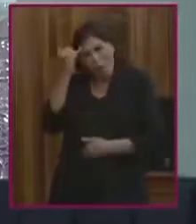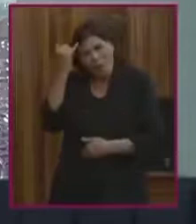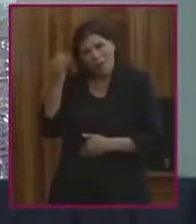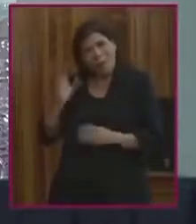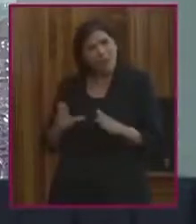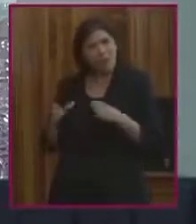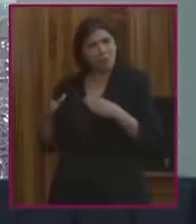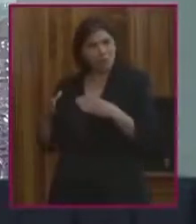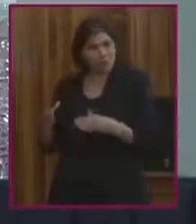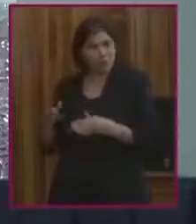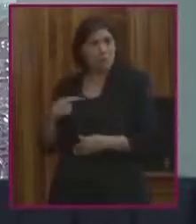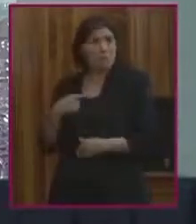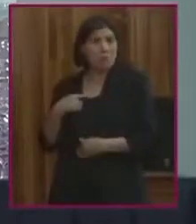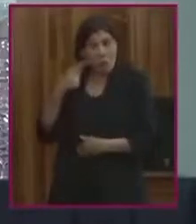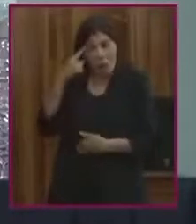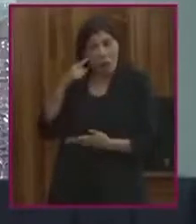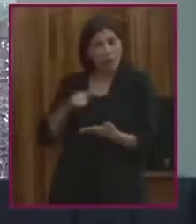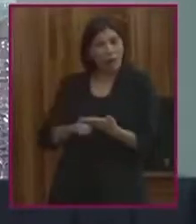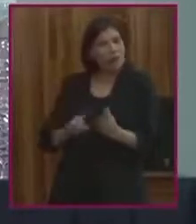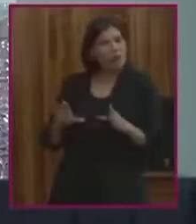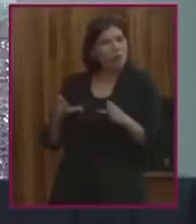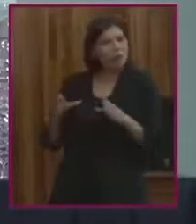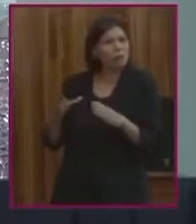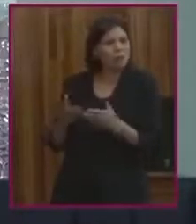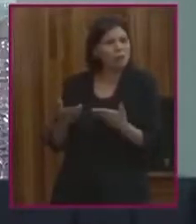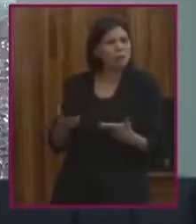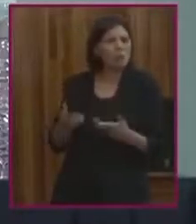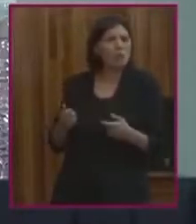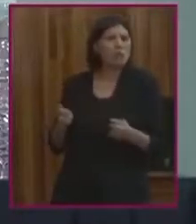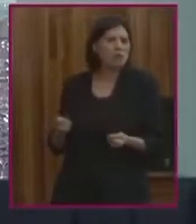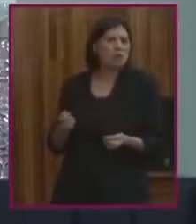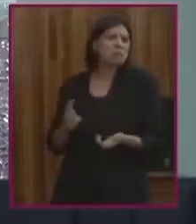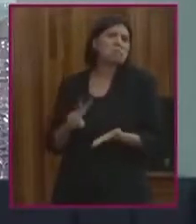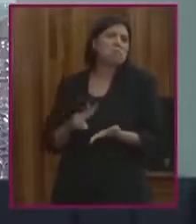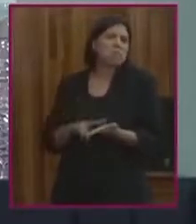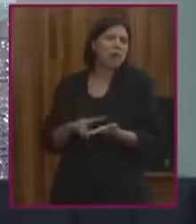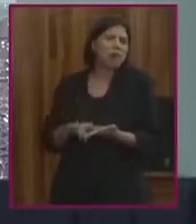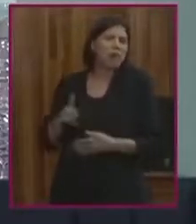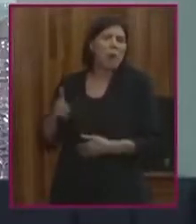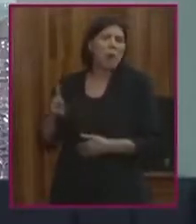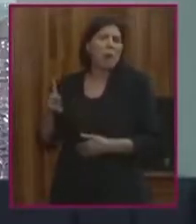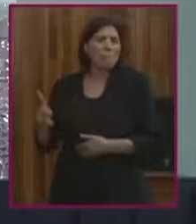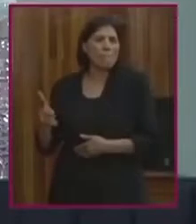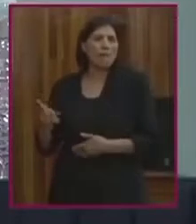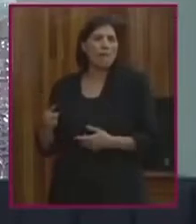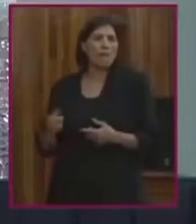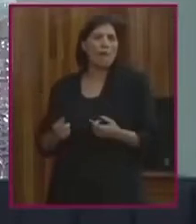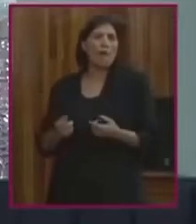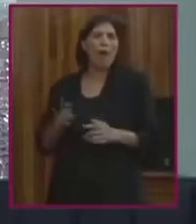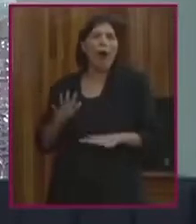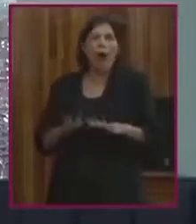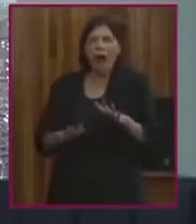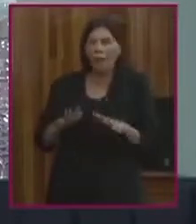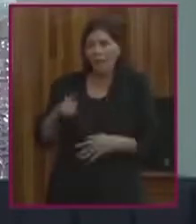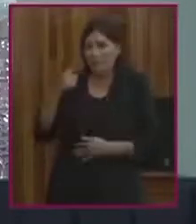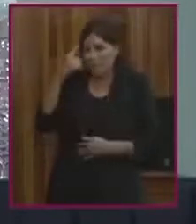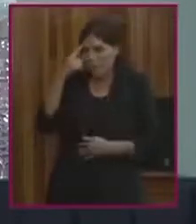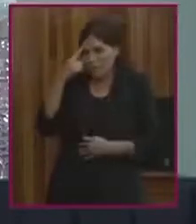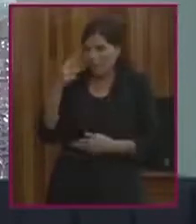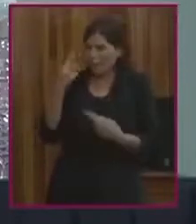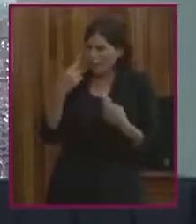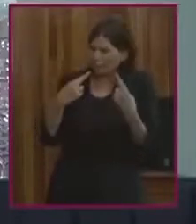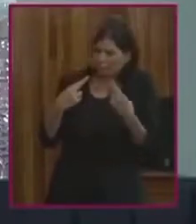lo comunitario aparece como una dimensión muy valorada, pero que no siempre es susceptible de estudio, de análisis histórico y